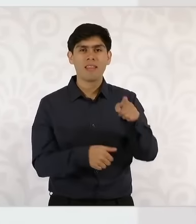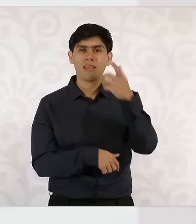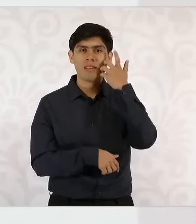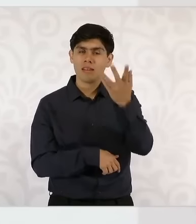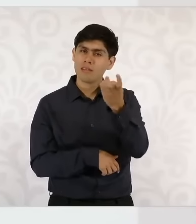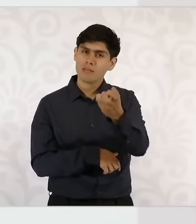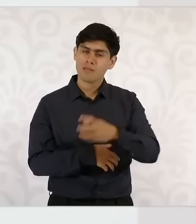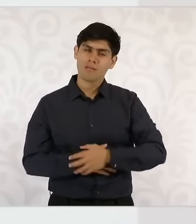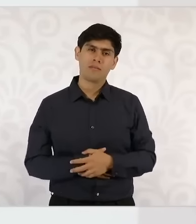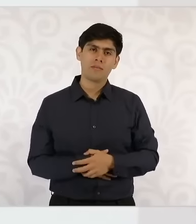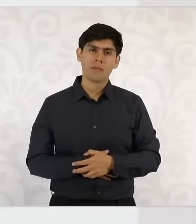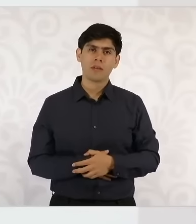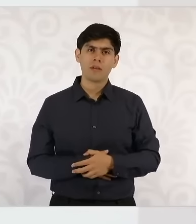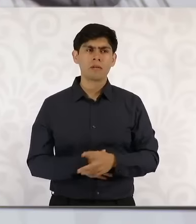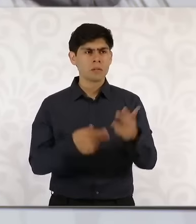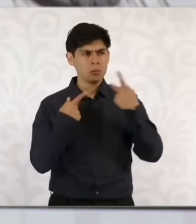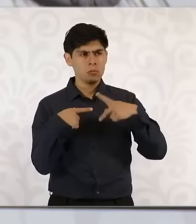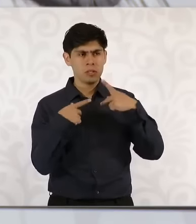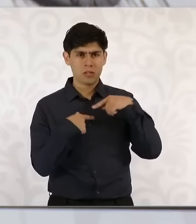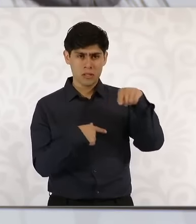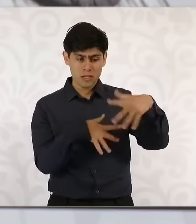Y quienes llamaron a esta movilización,